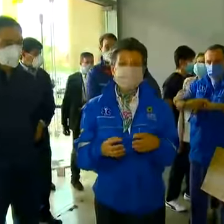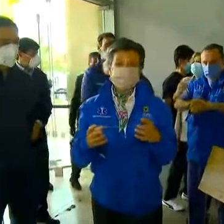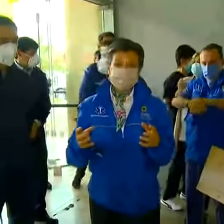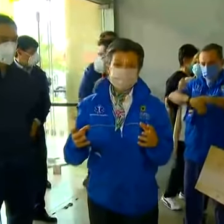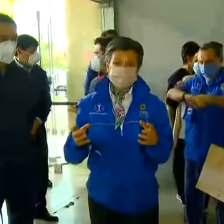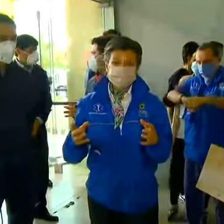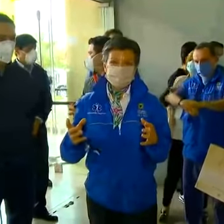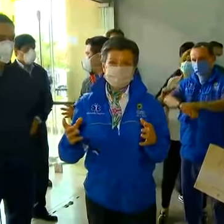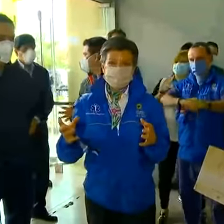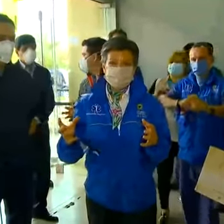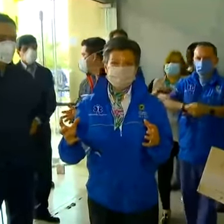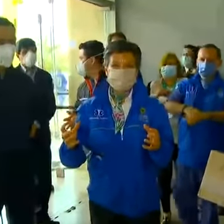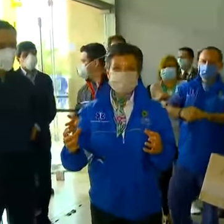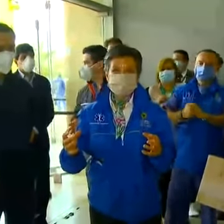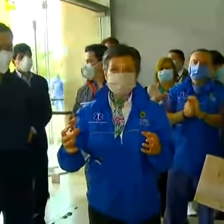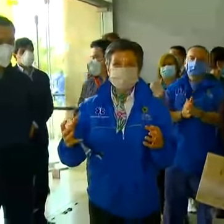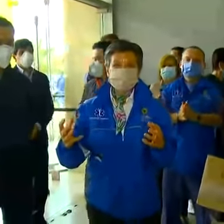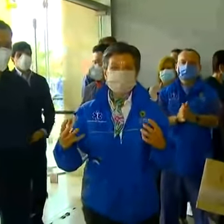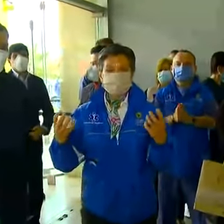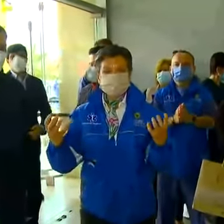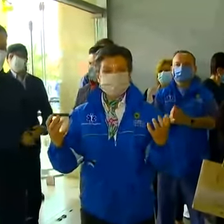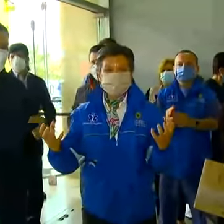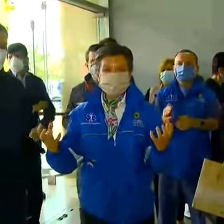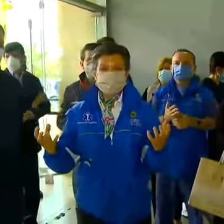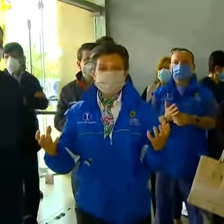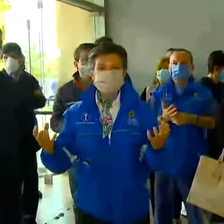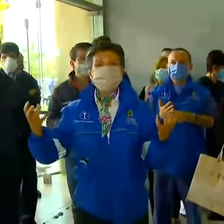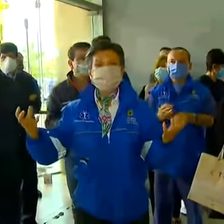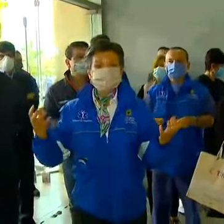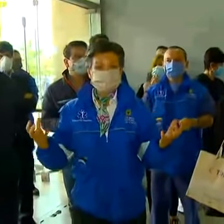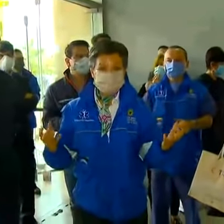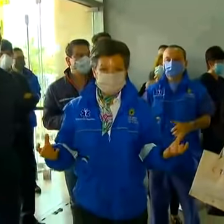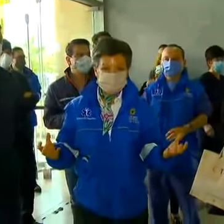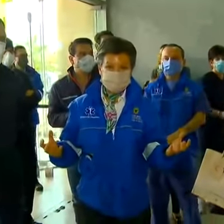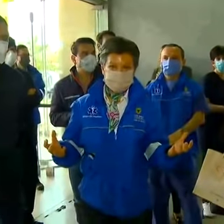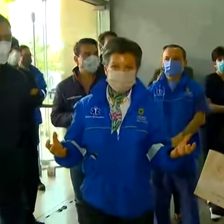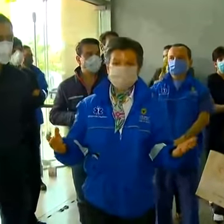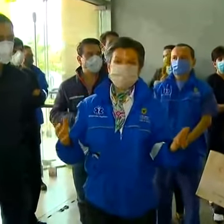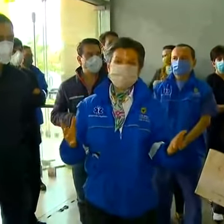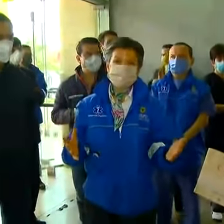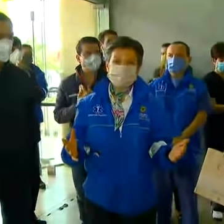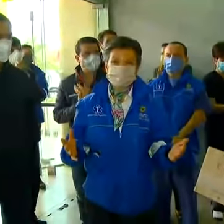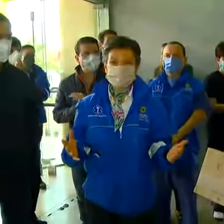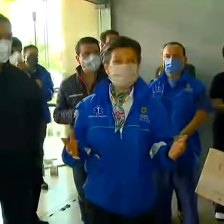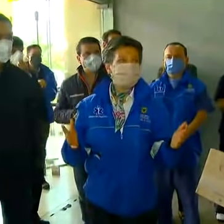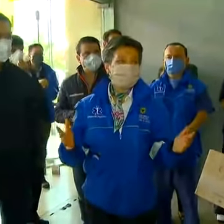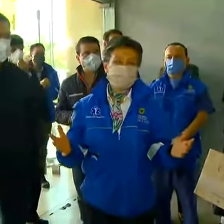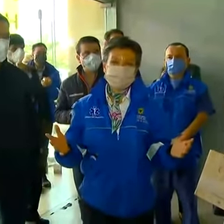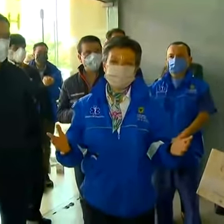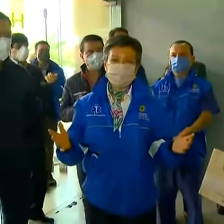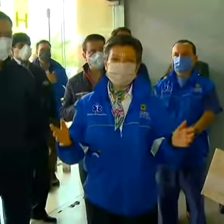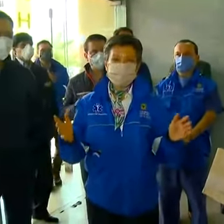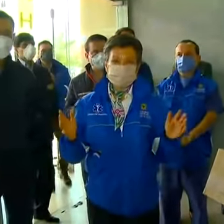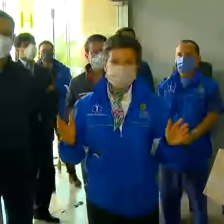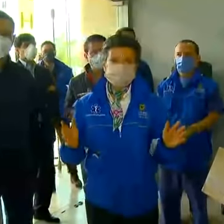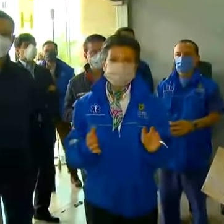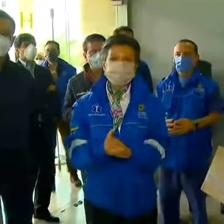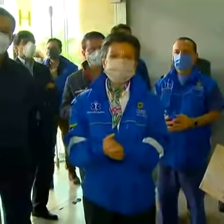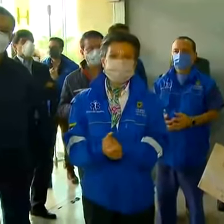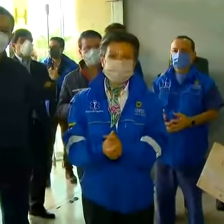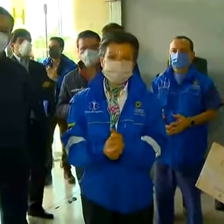tenemos que habilitar, obviamente, una capacidad de servicios públicos y sanitarios que nos permitieran operar